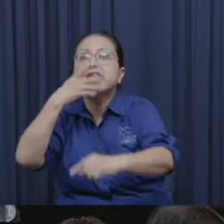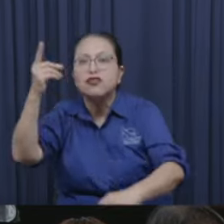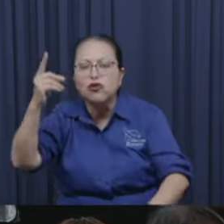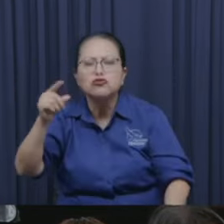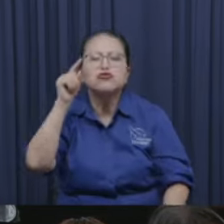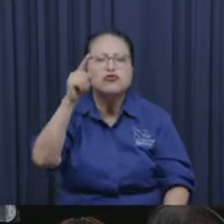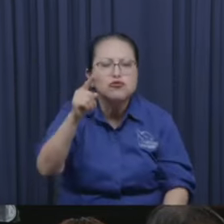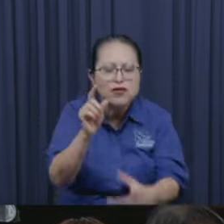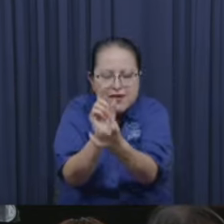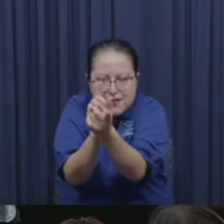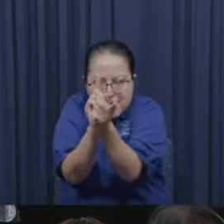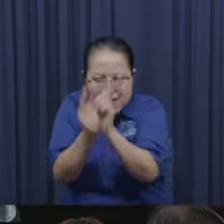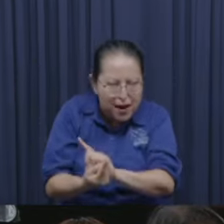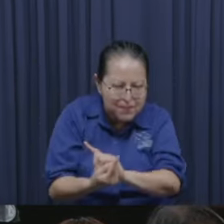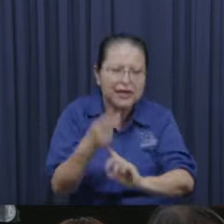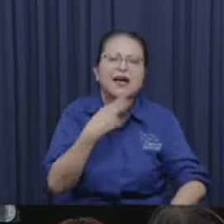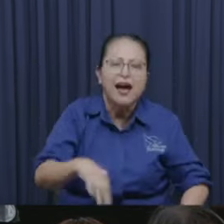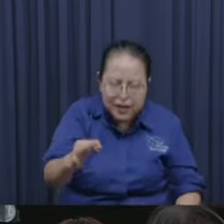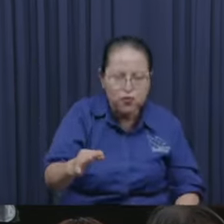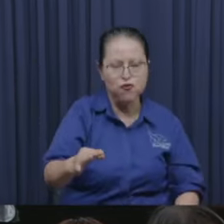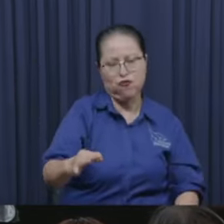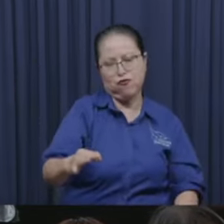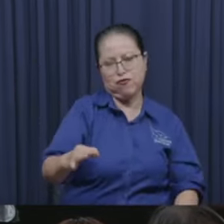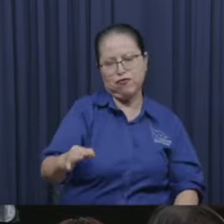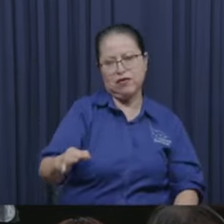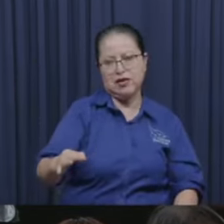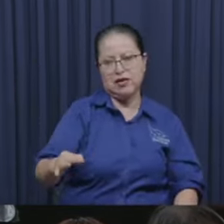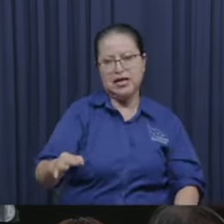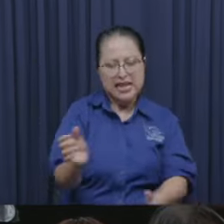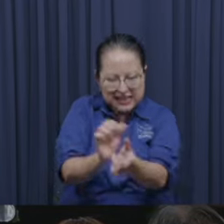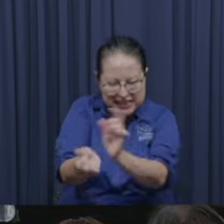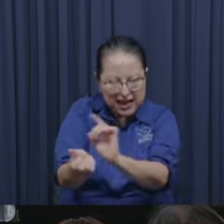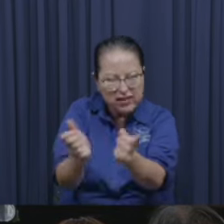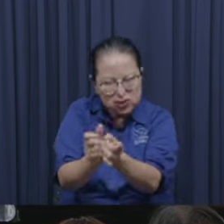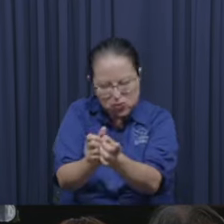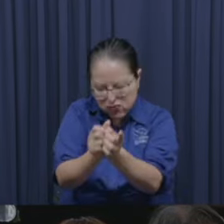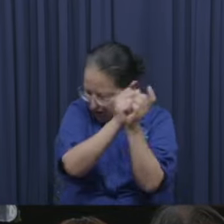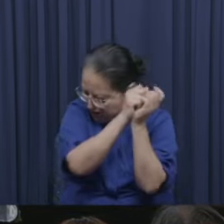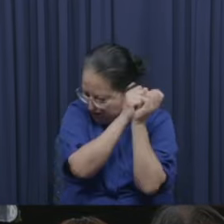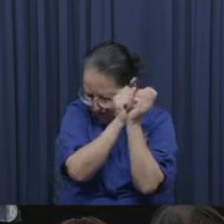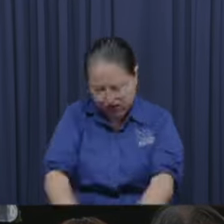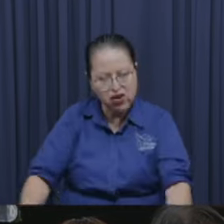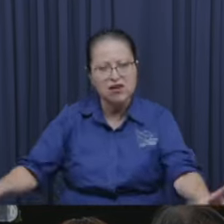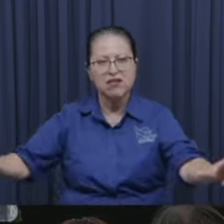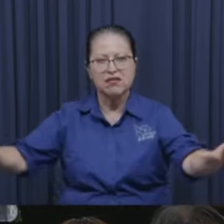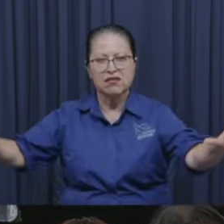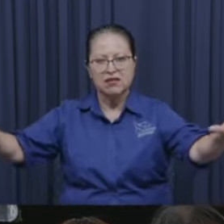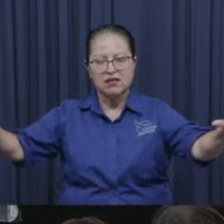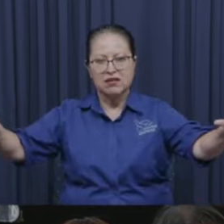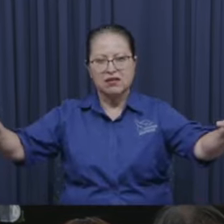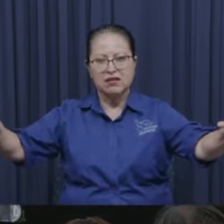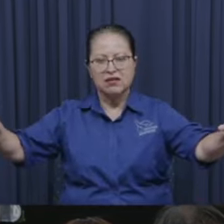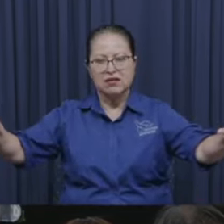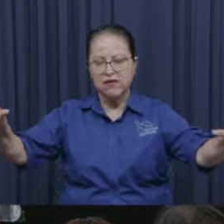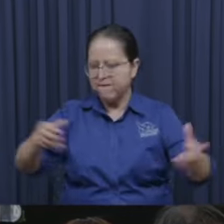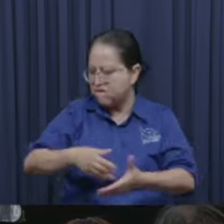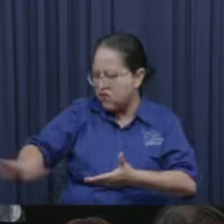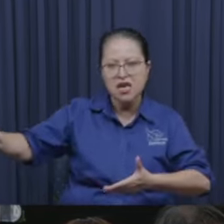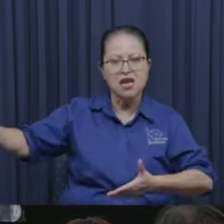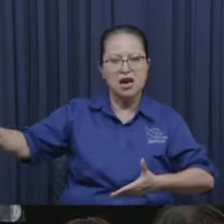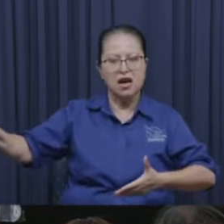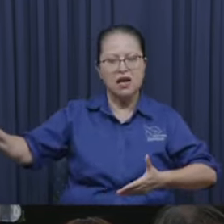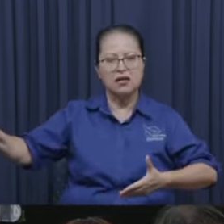estás dejando de ser esclavo esclavo de tus propias pasiones esclavo de tu propio carácter esclavo de tantas cosas